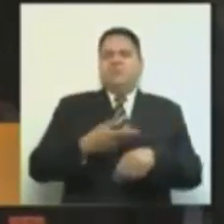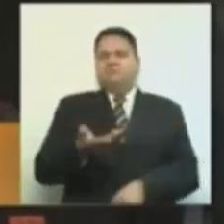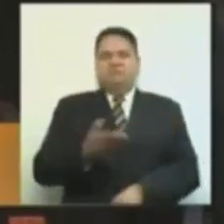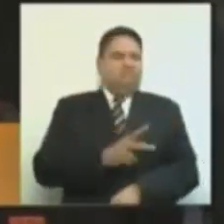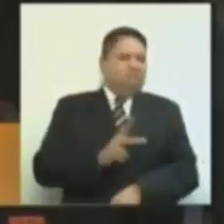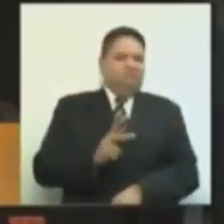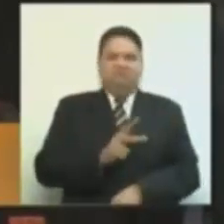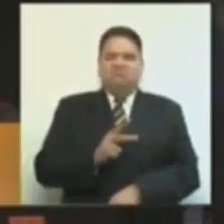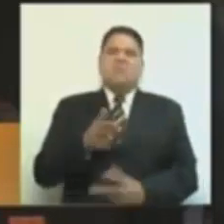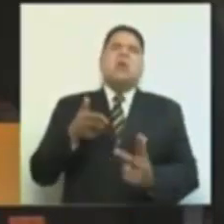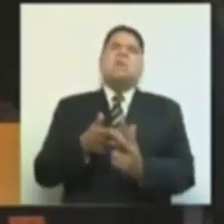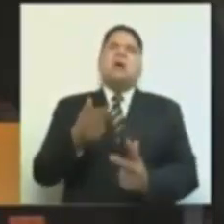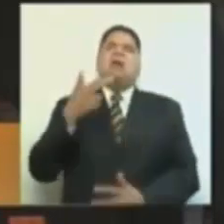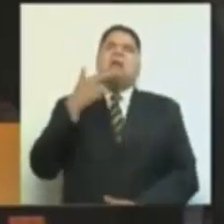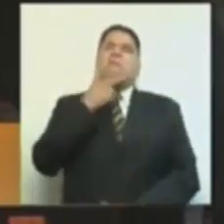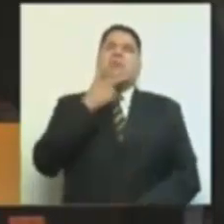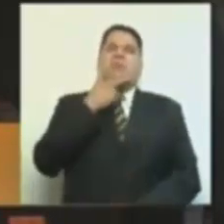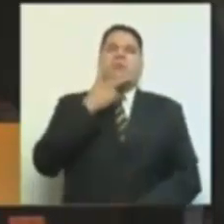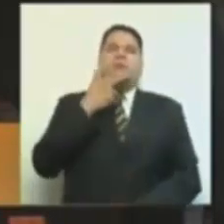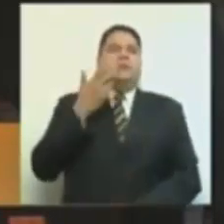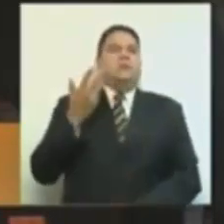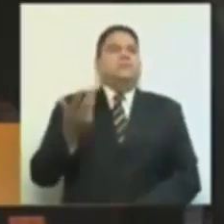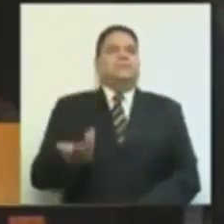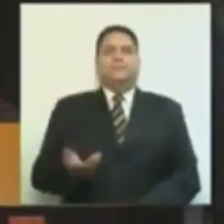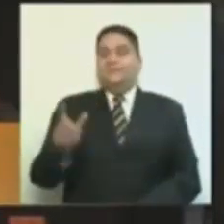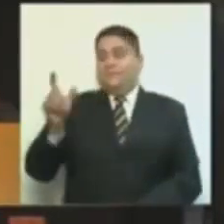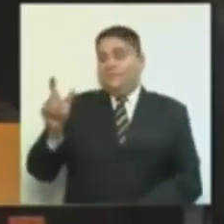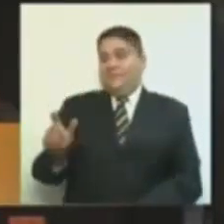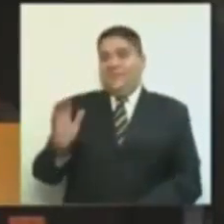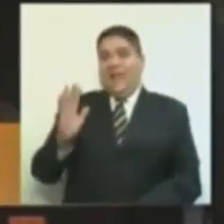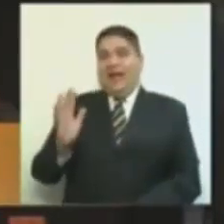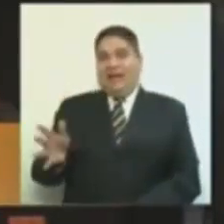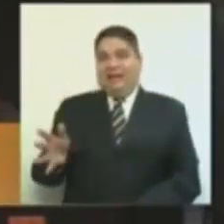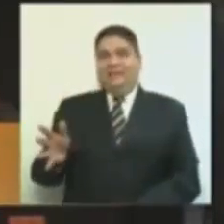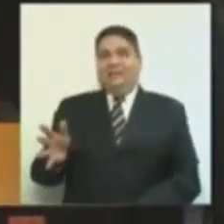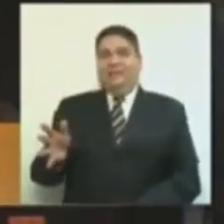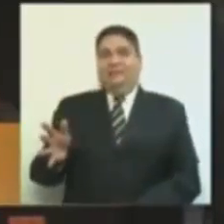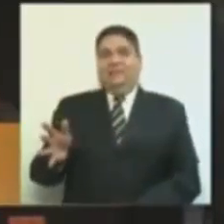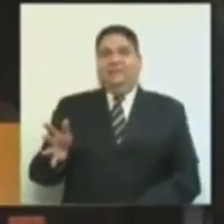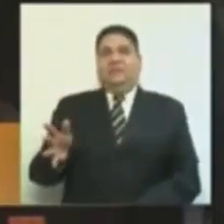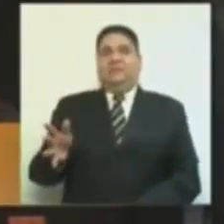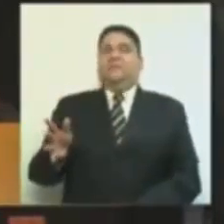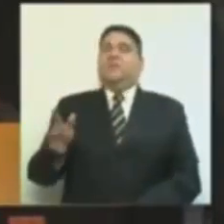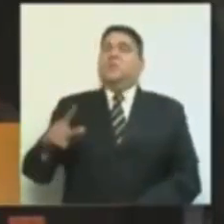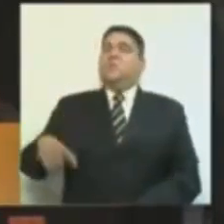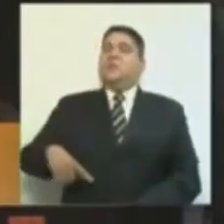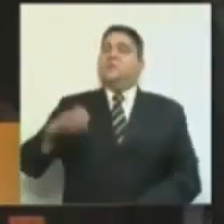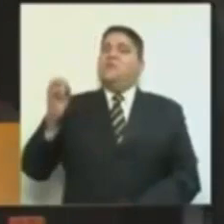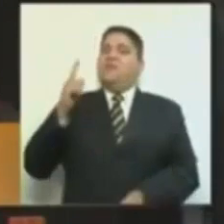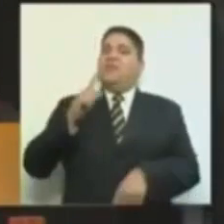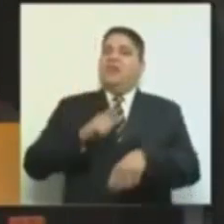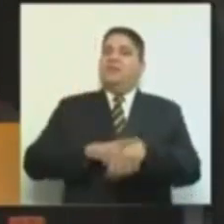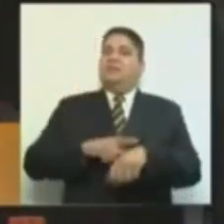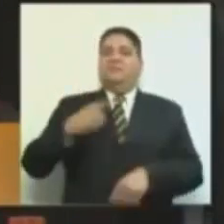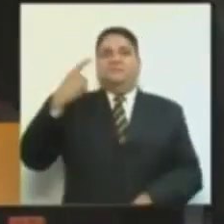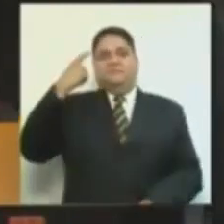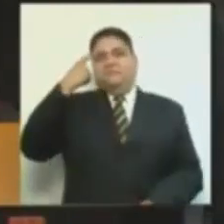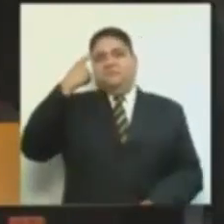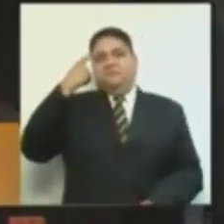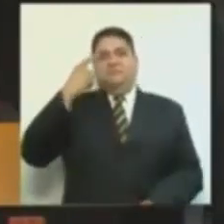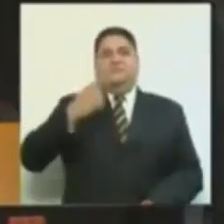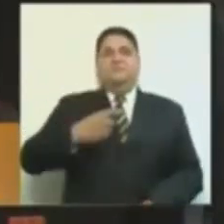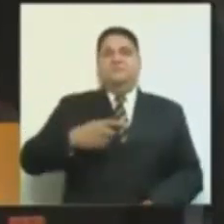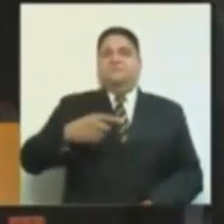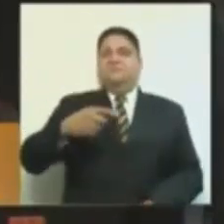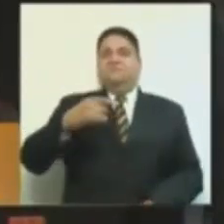lo público refleja la ineptitud que tiene secuestrada al gobierno federal